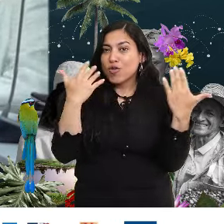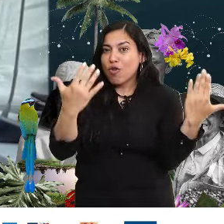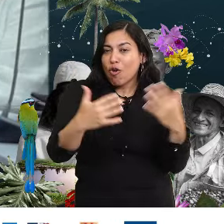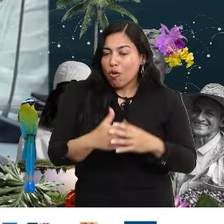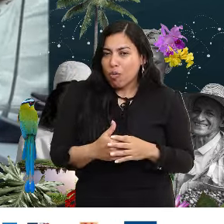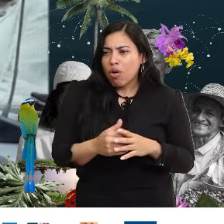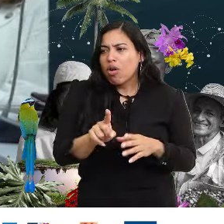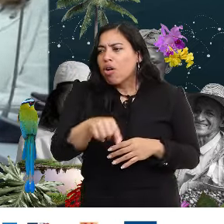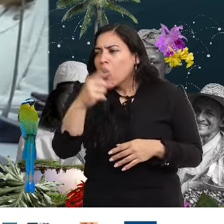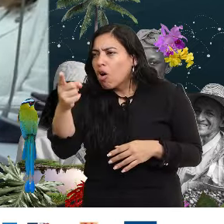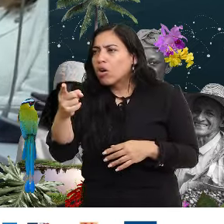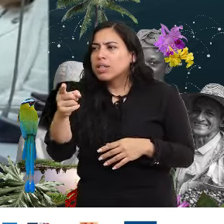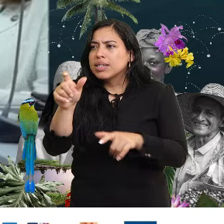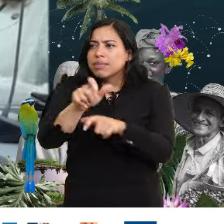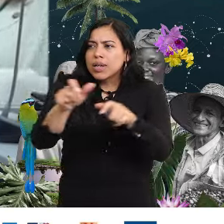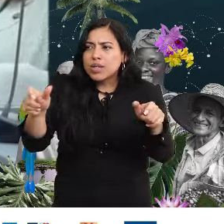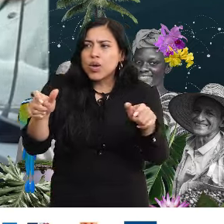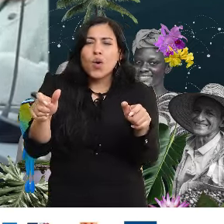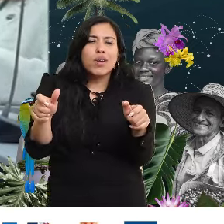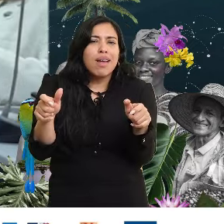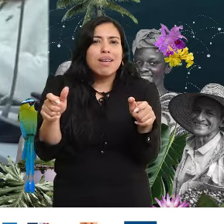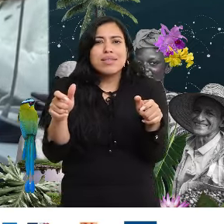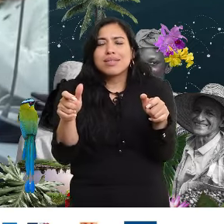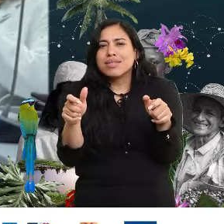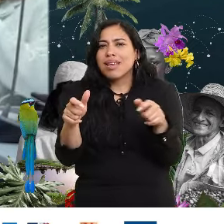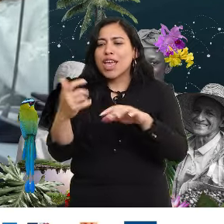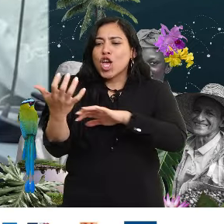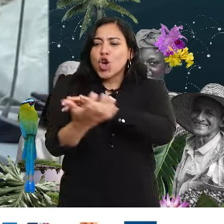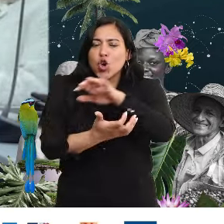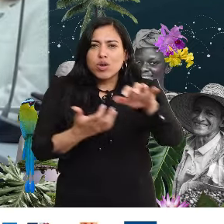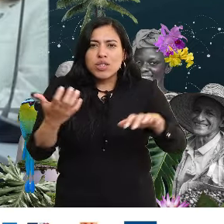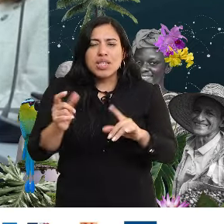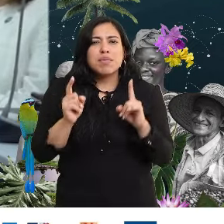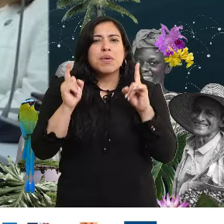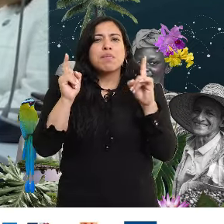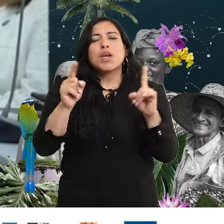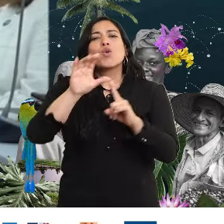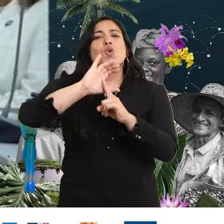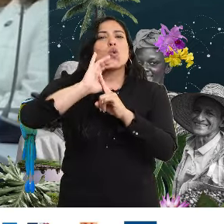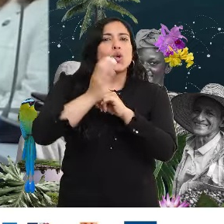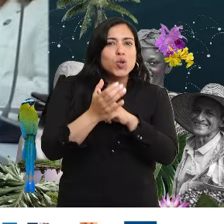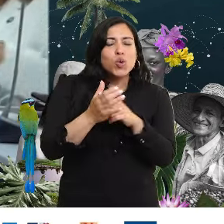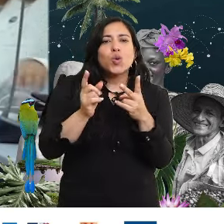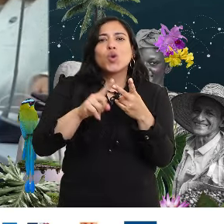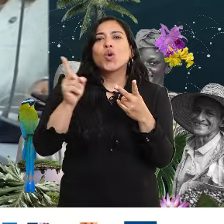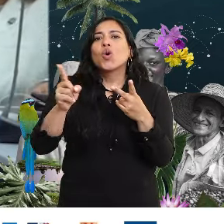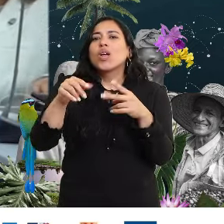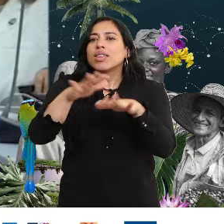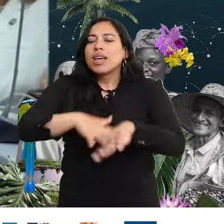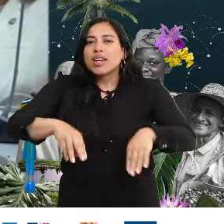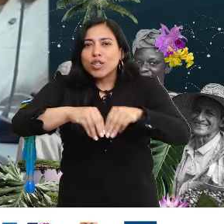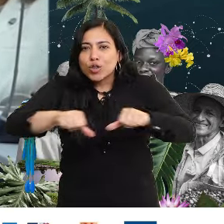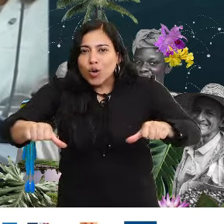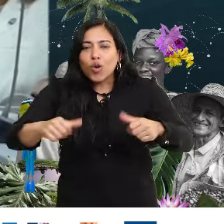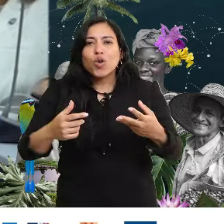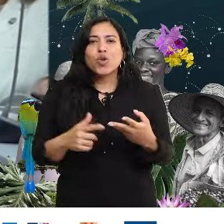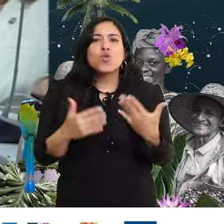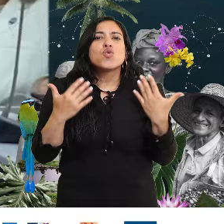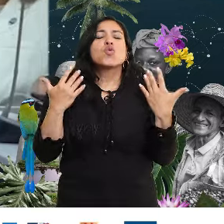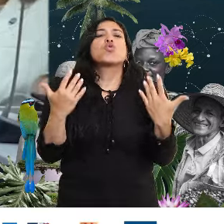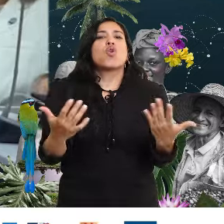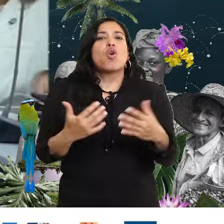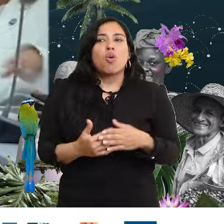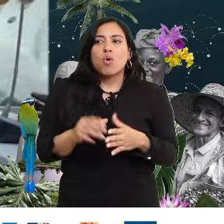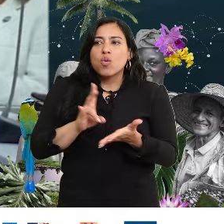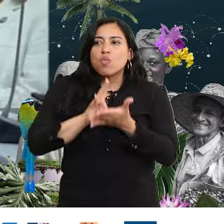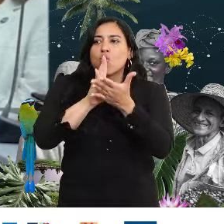superamos los extractivismos que son de los ecosistemas, pero también de las culturas, pero también de los territorios? ¿Cómo superamos el